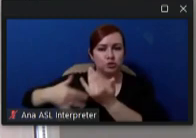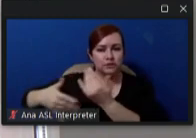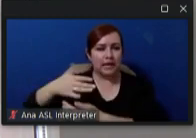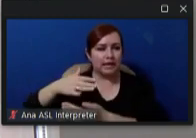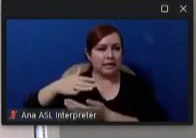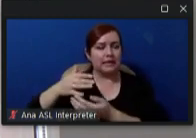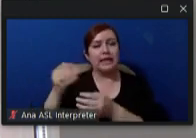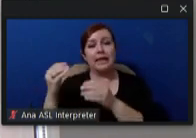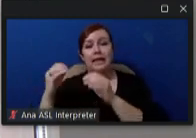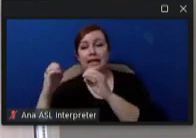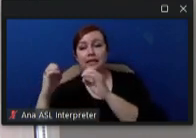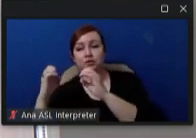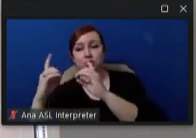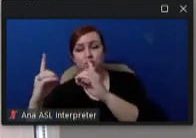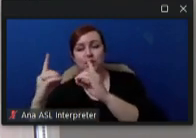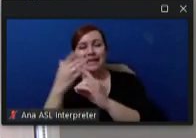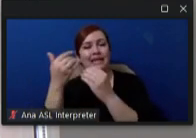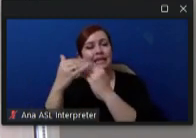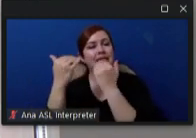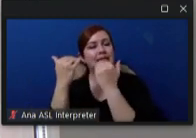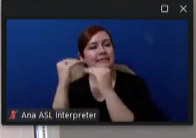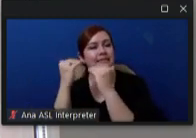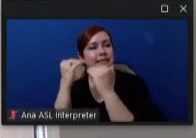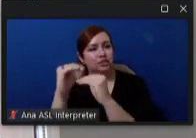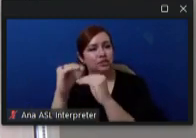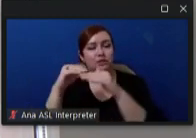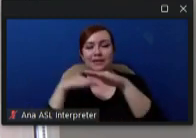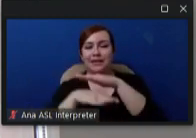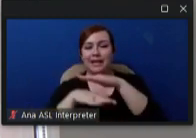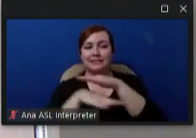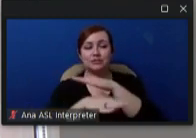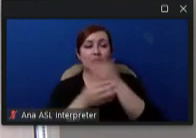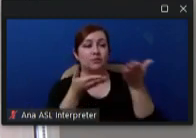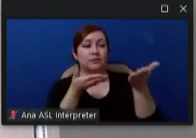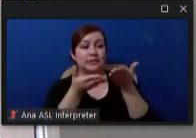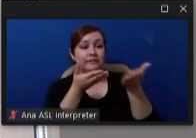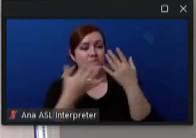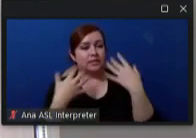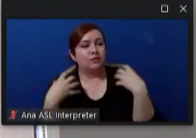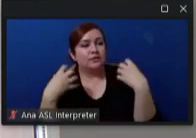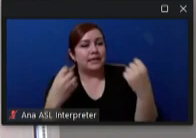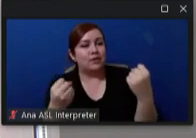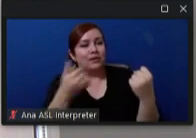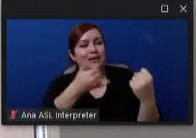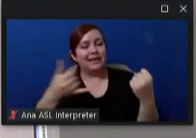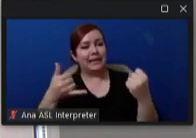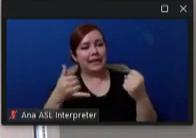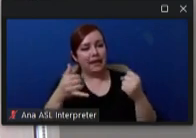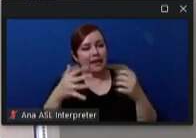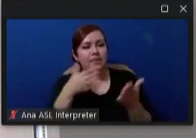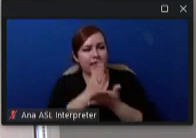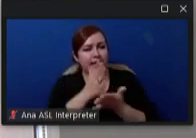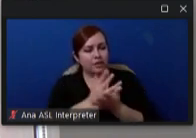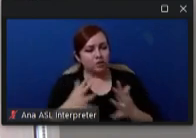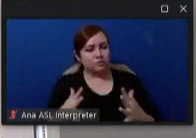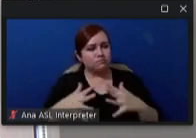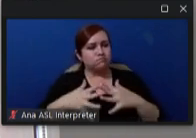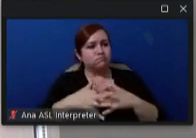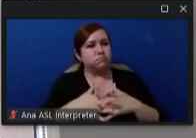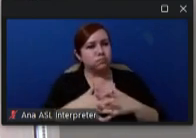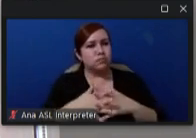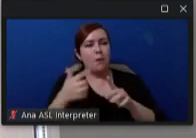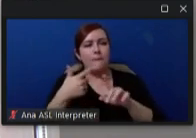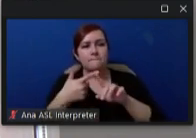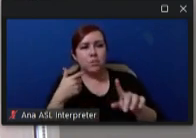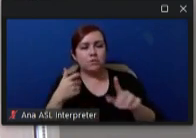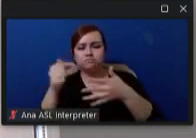institucional y restricciones al acceso a los servicios de salud y sus derechos sexuales y reproductivos debido a factores políticos